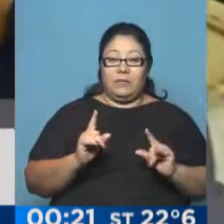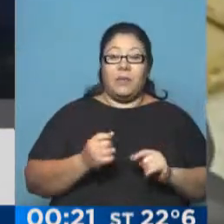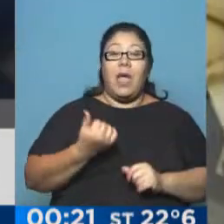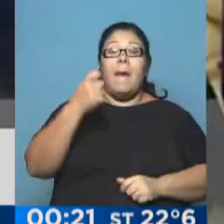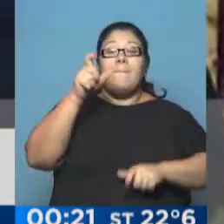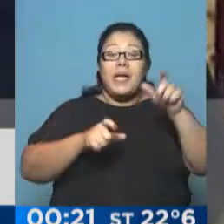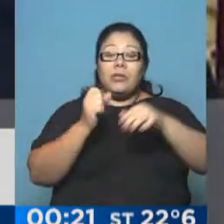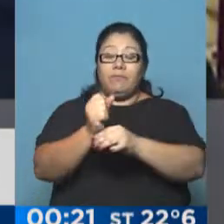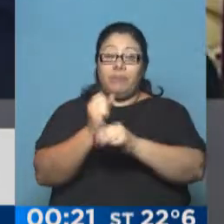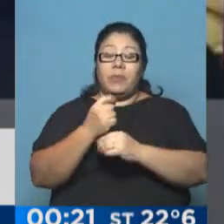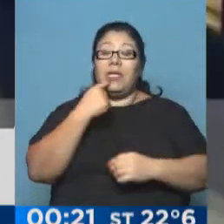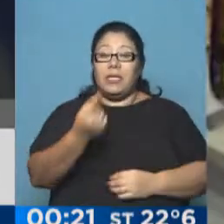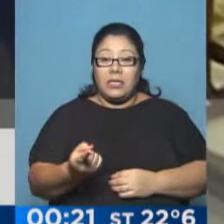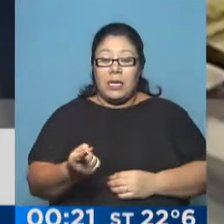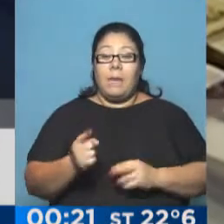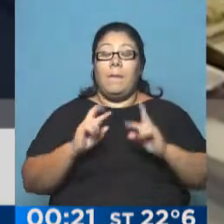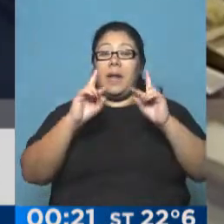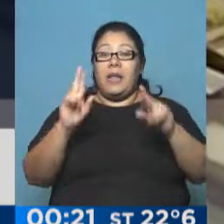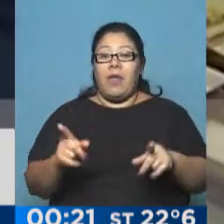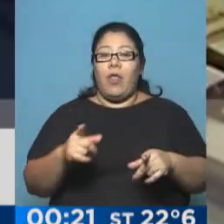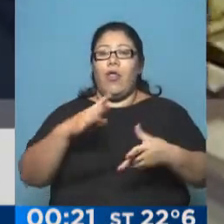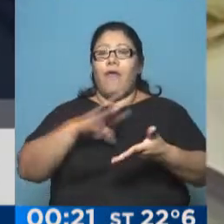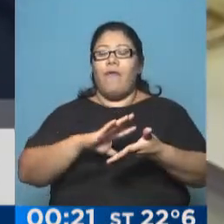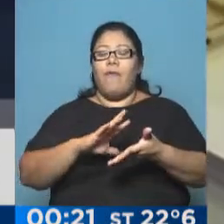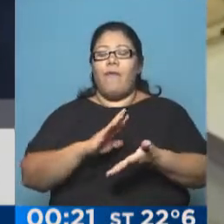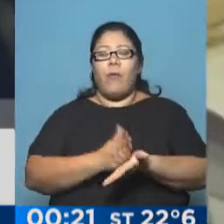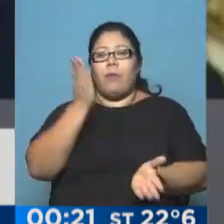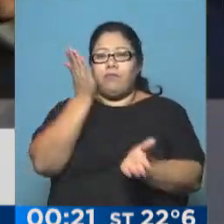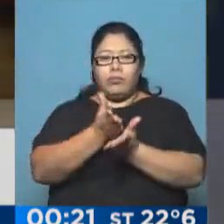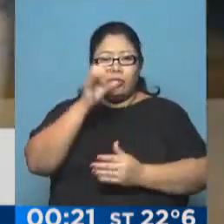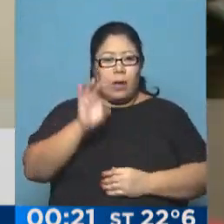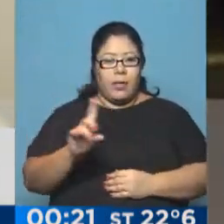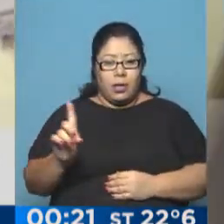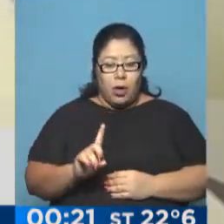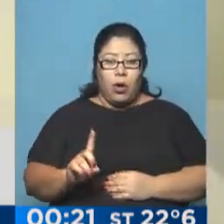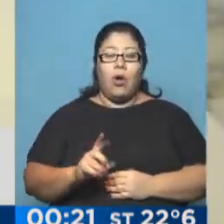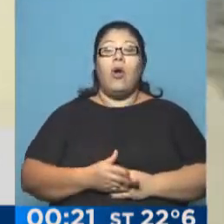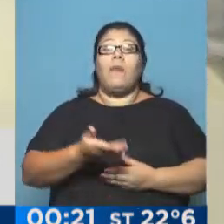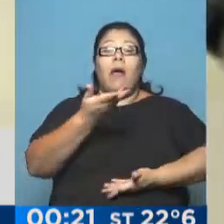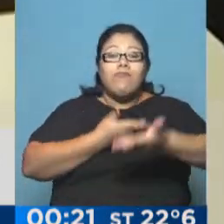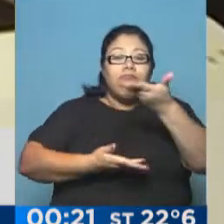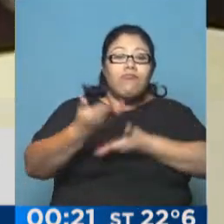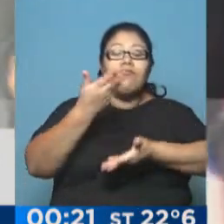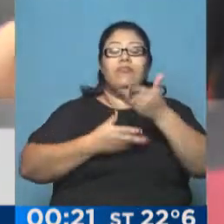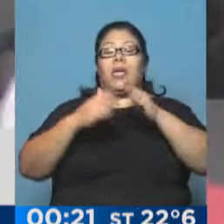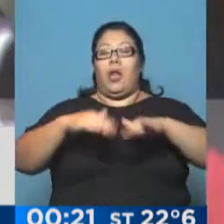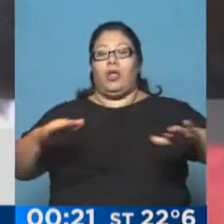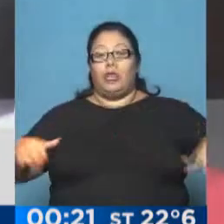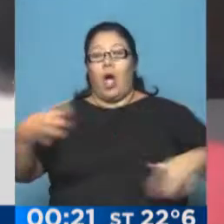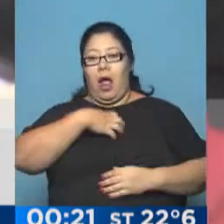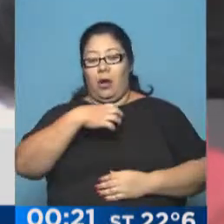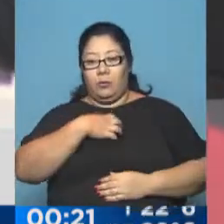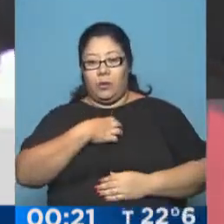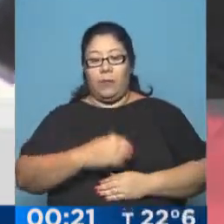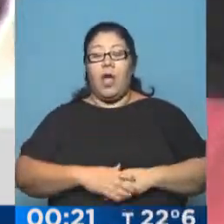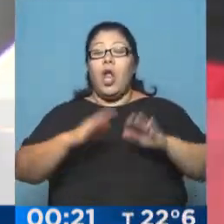esta no tendría que ser planificada de una manera rígida y es un buen momento para la oportunidad de intercambio entre los alumnos. Todos los chicos